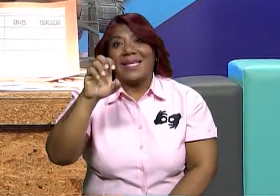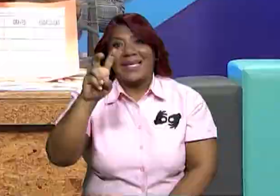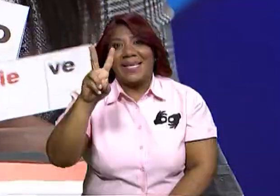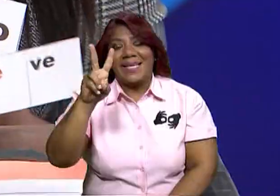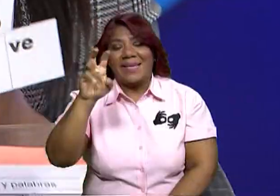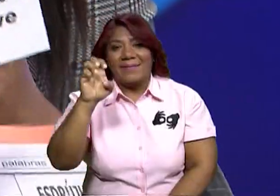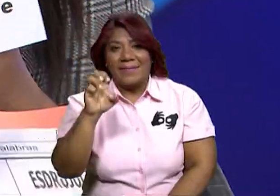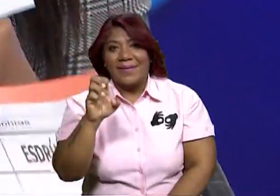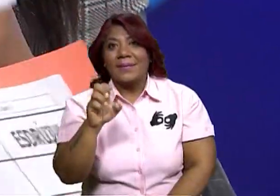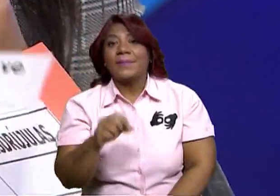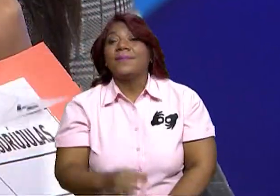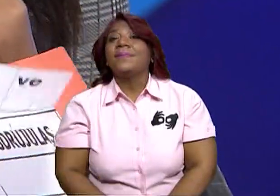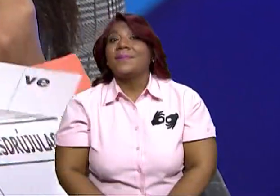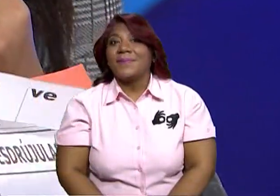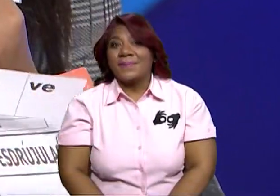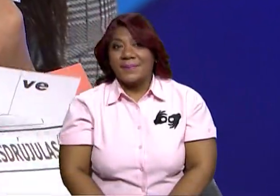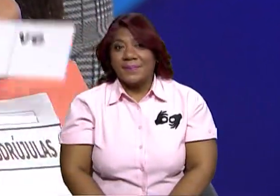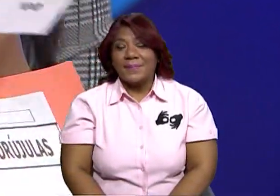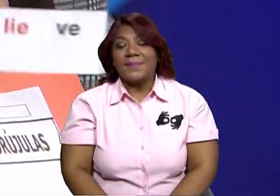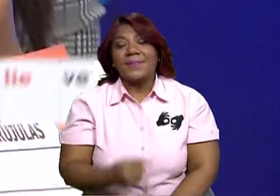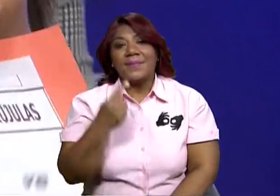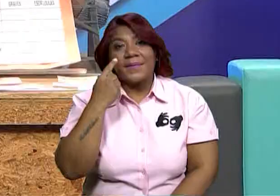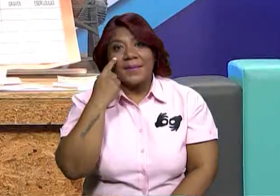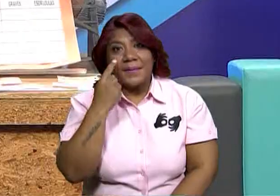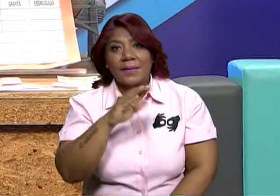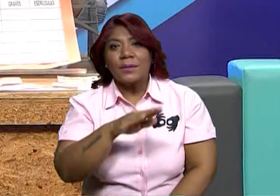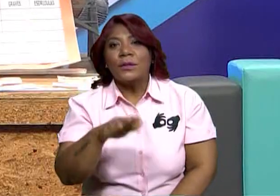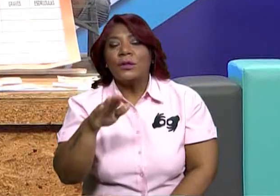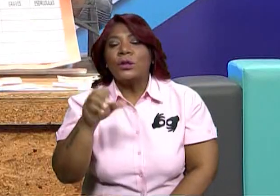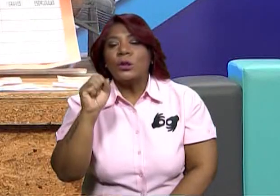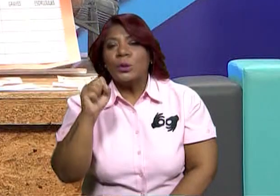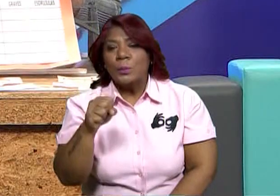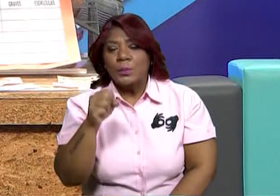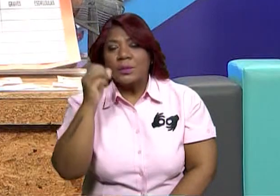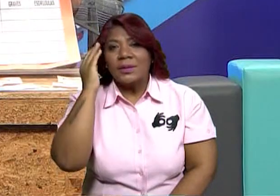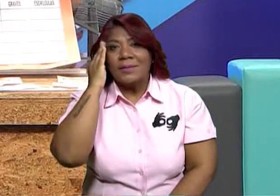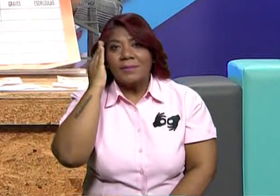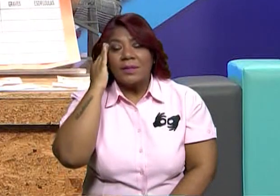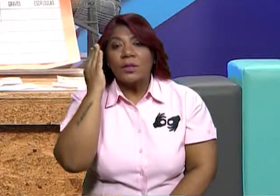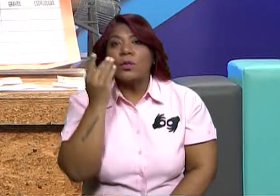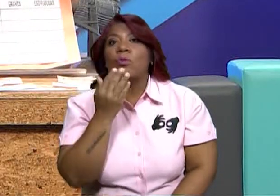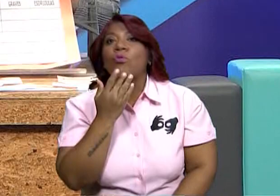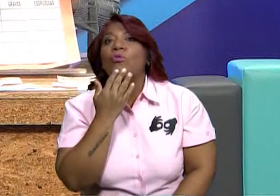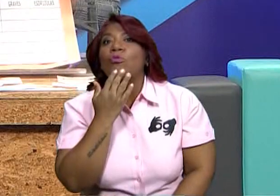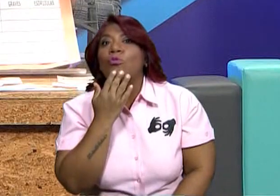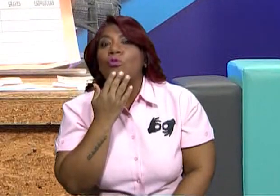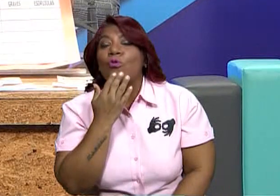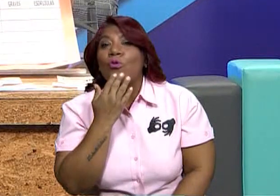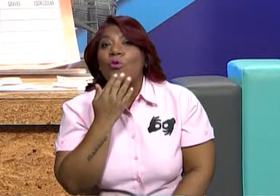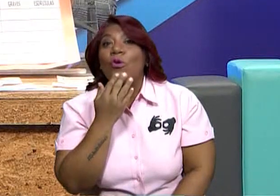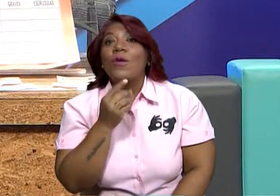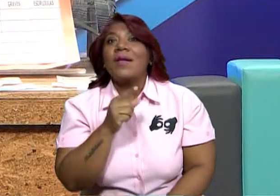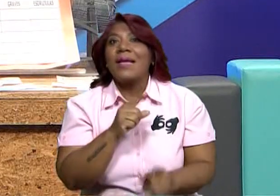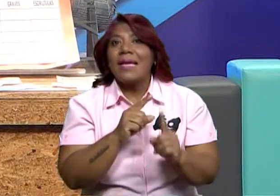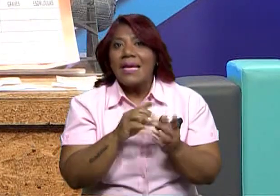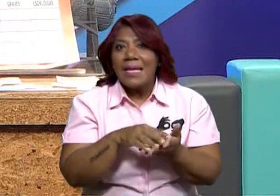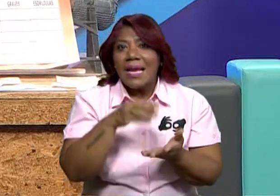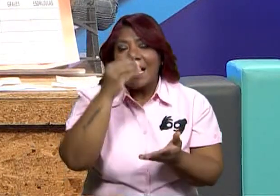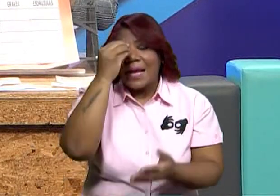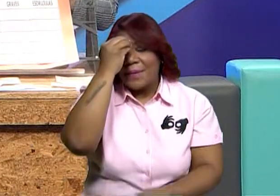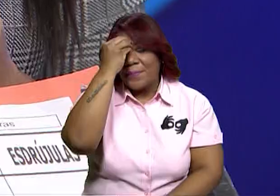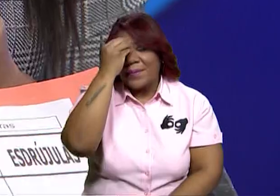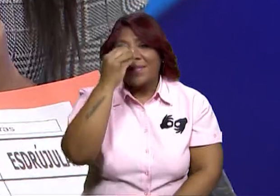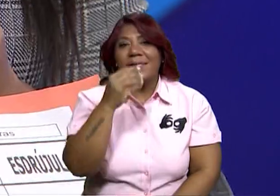grave, relieve, y la puede ir clasificando como hizo en las otras. Técnica, que es